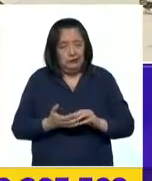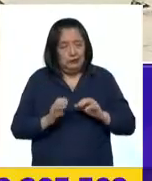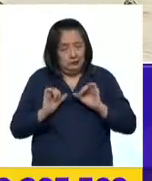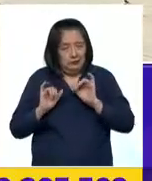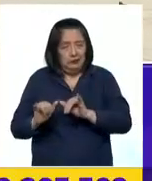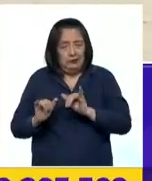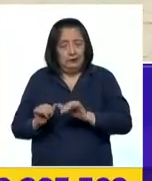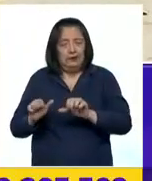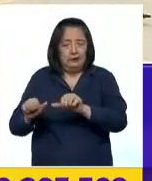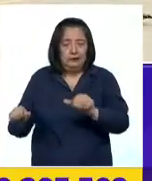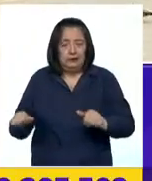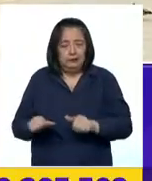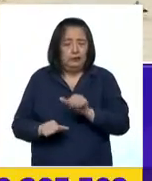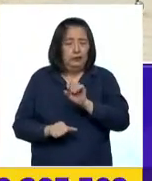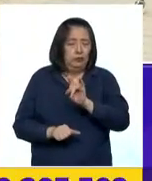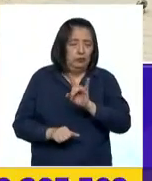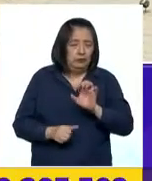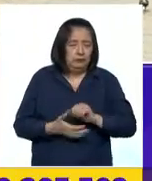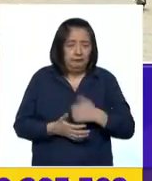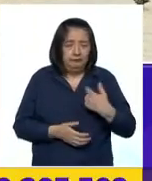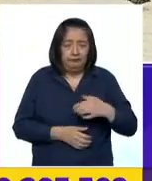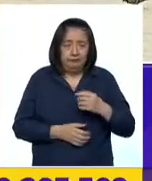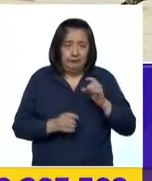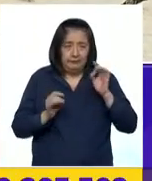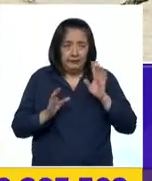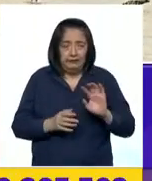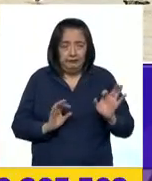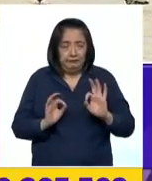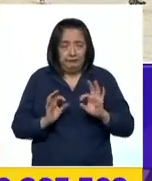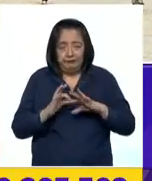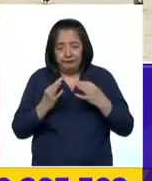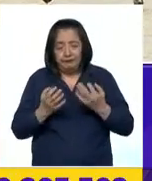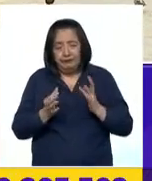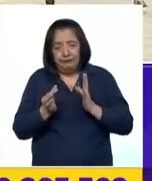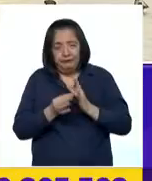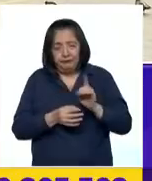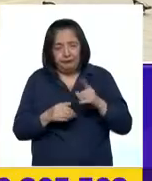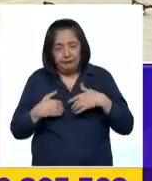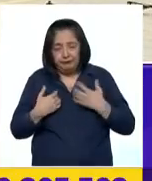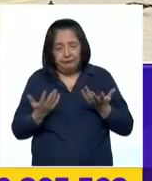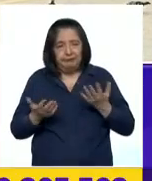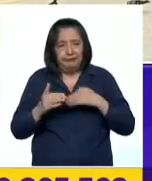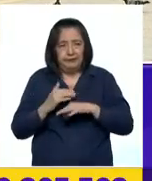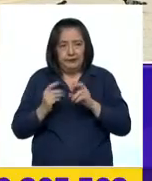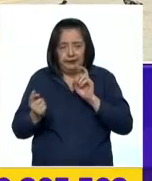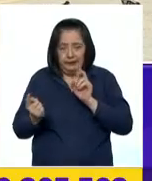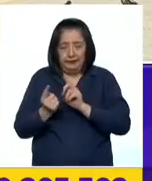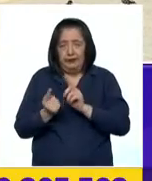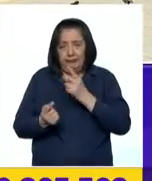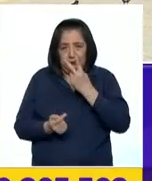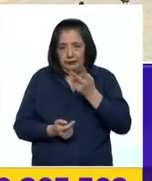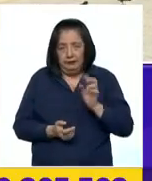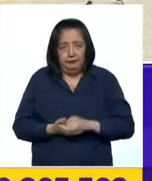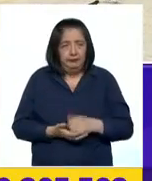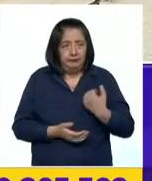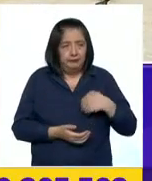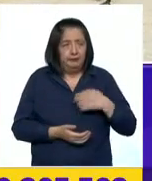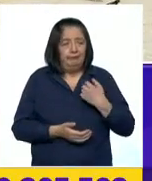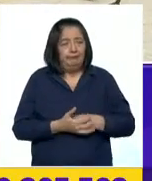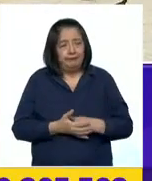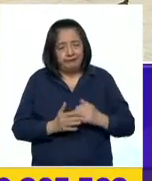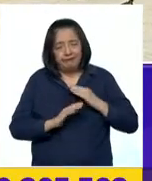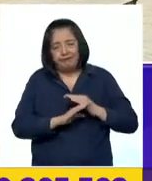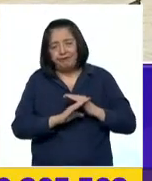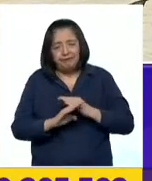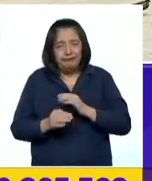en cuidados intensivos, y tan grave está que ni siquiera su familiar, que es su esposa, lo puede ver. Entonces, estamos luchando